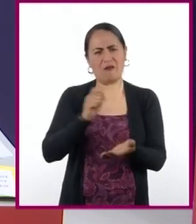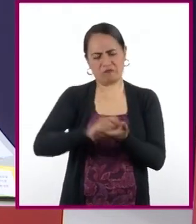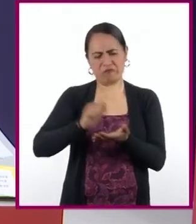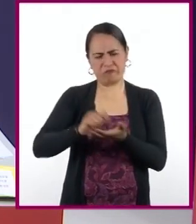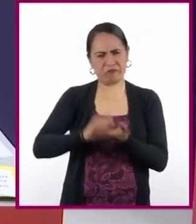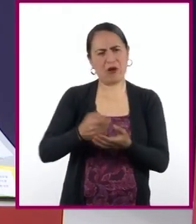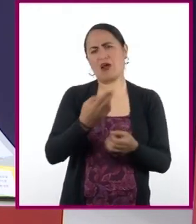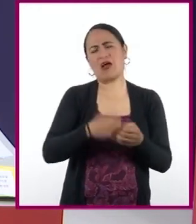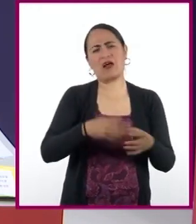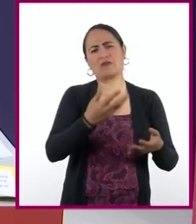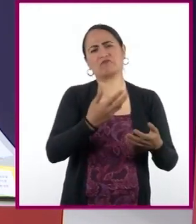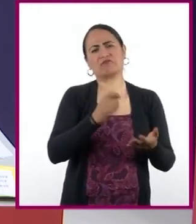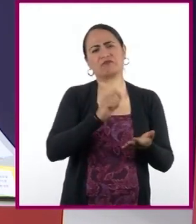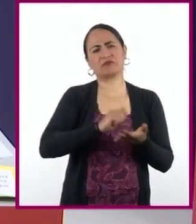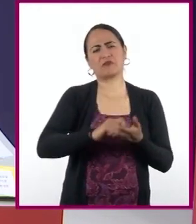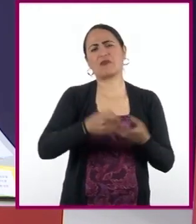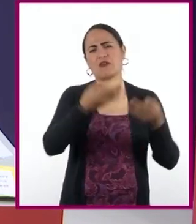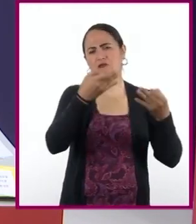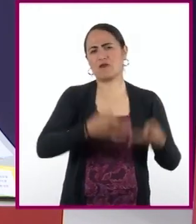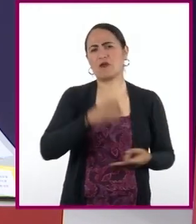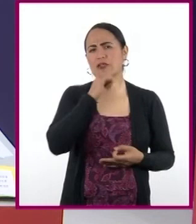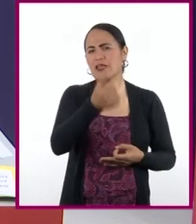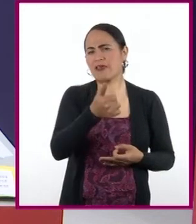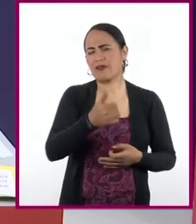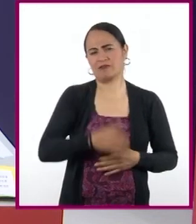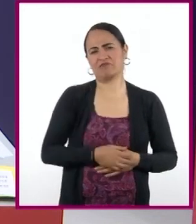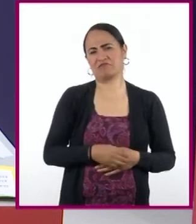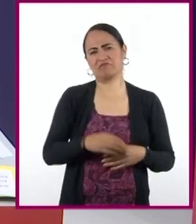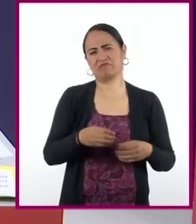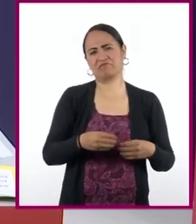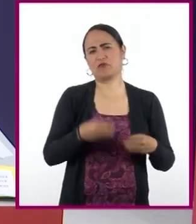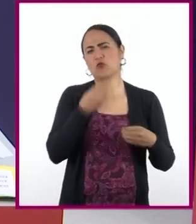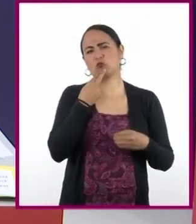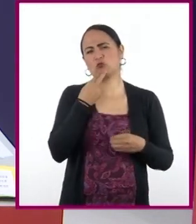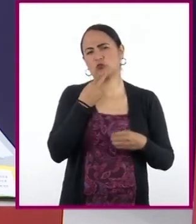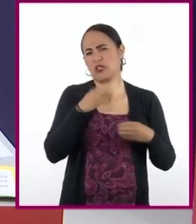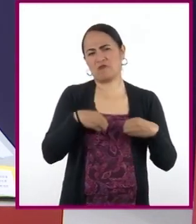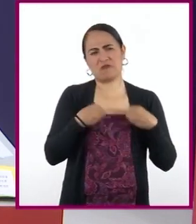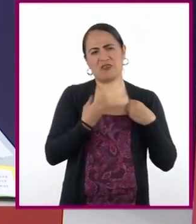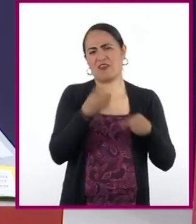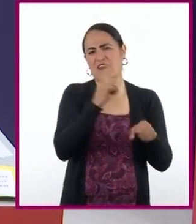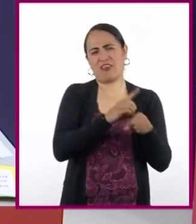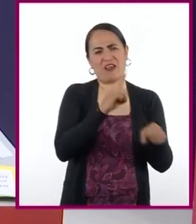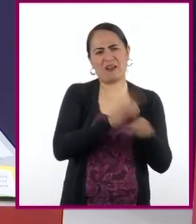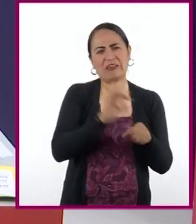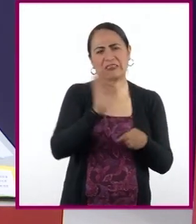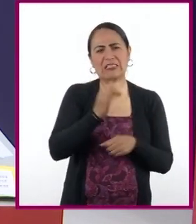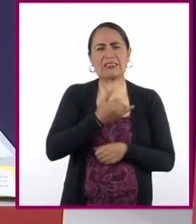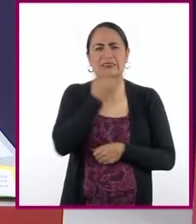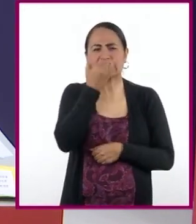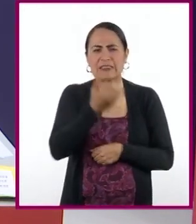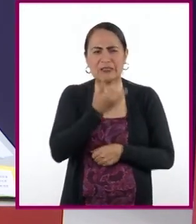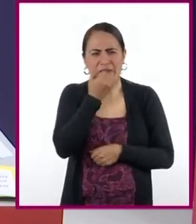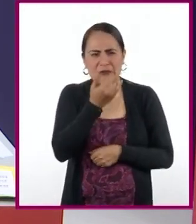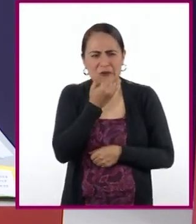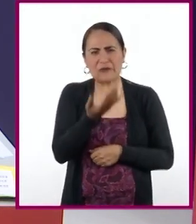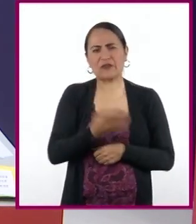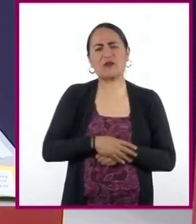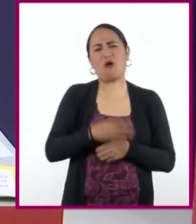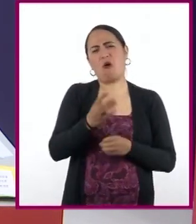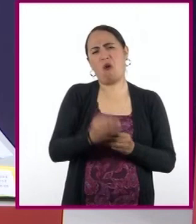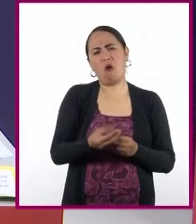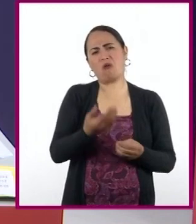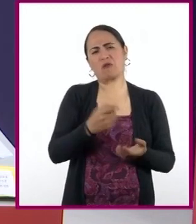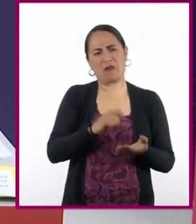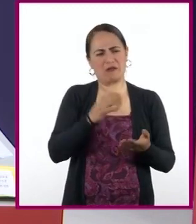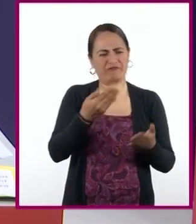informal. Esto quiere decir que se pueden dar licencia para usar muletillas, modismos o un vocabulario